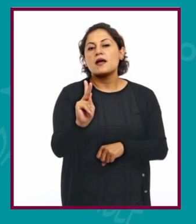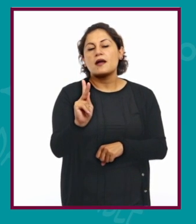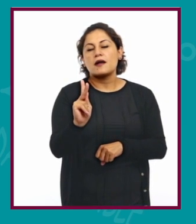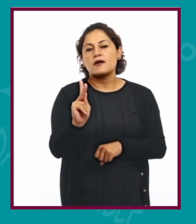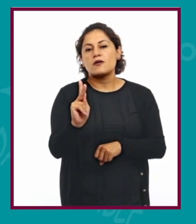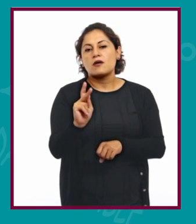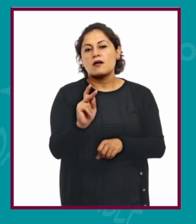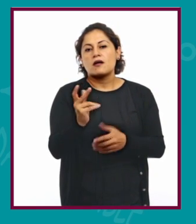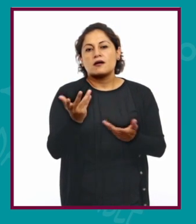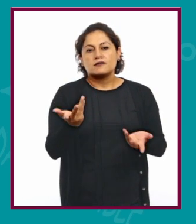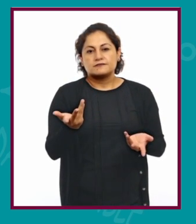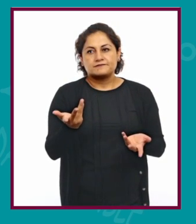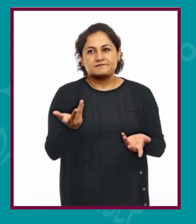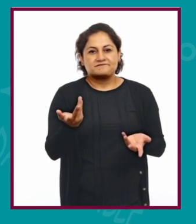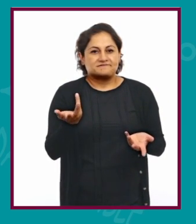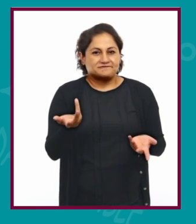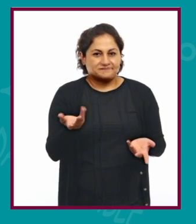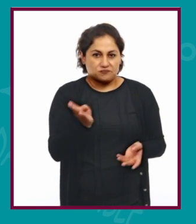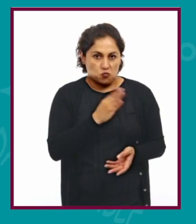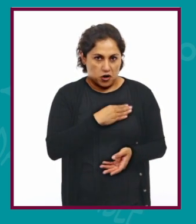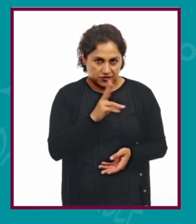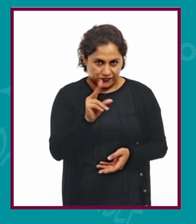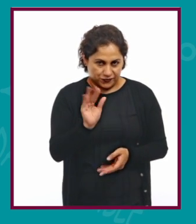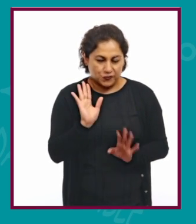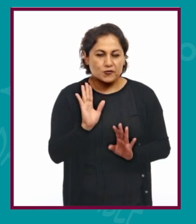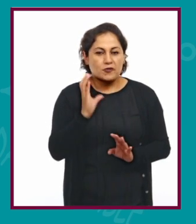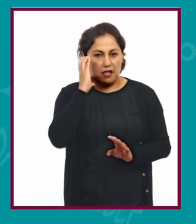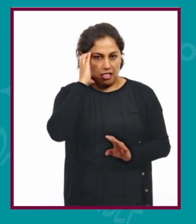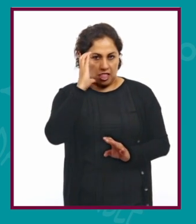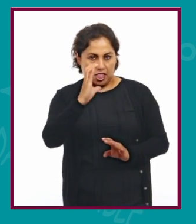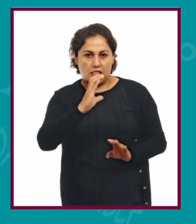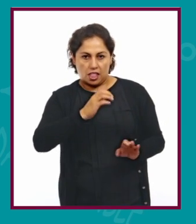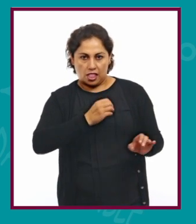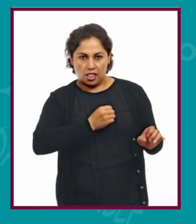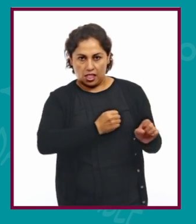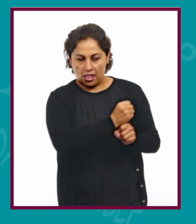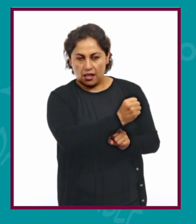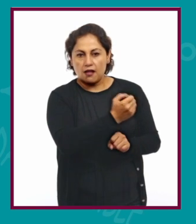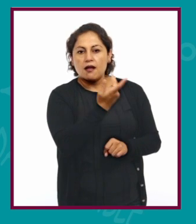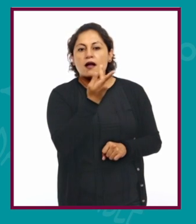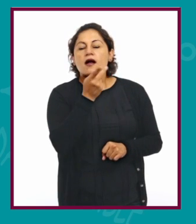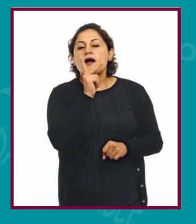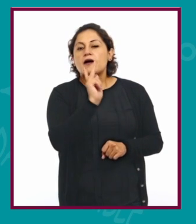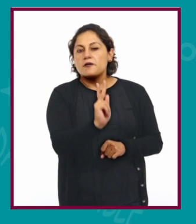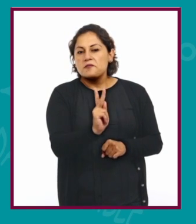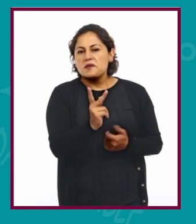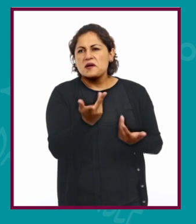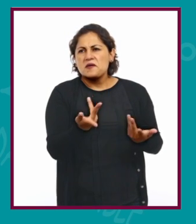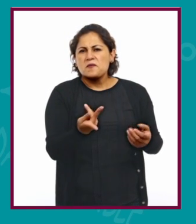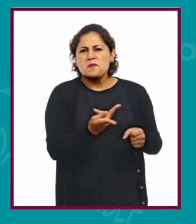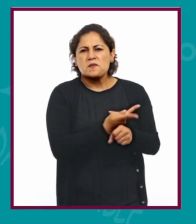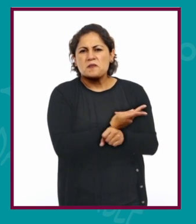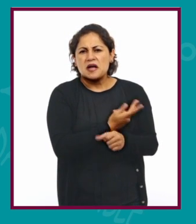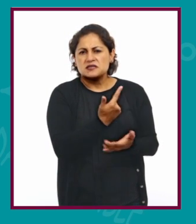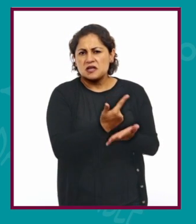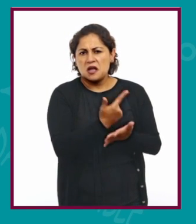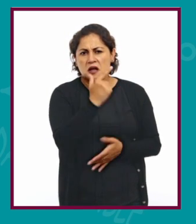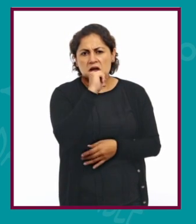muy, no voy a decir benigno porque no deja de ser una agresión, pero sí que tiene pocas